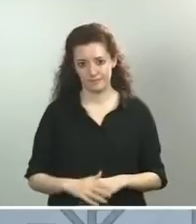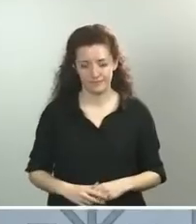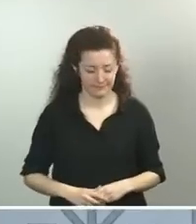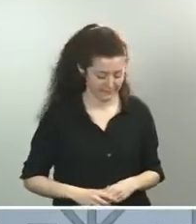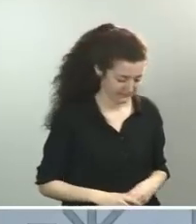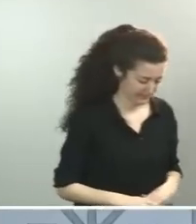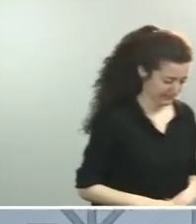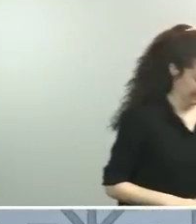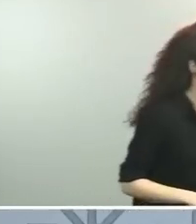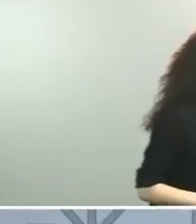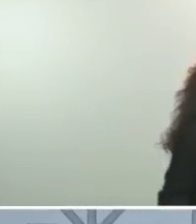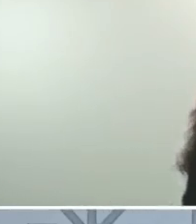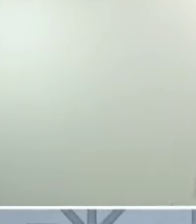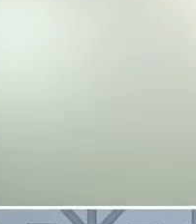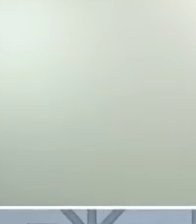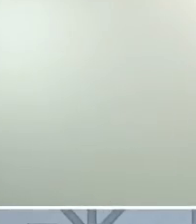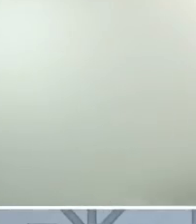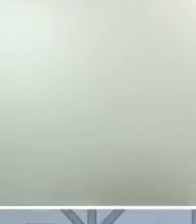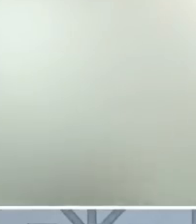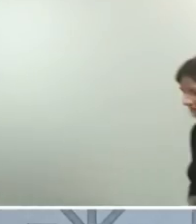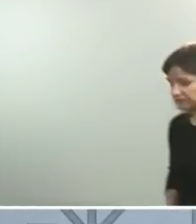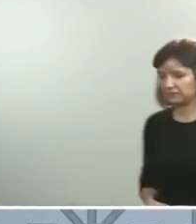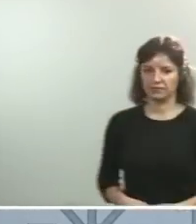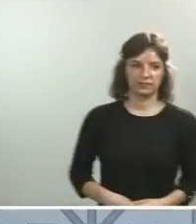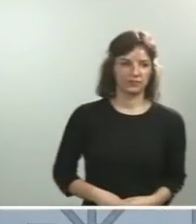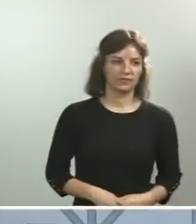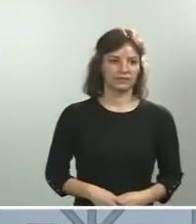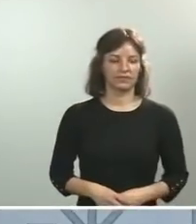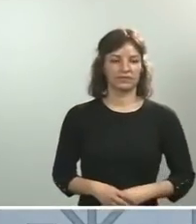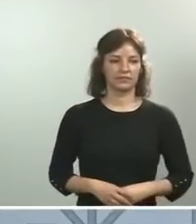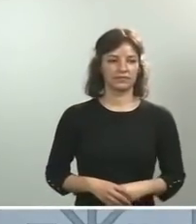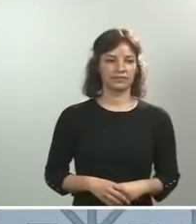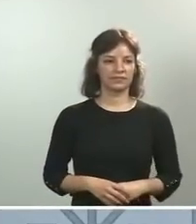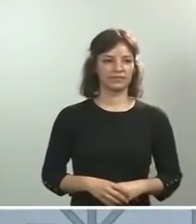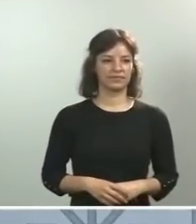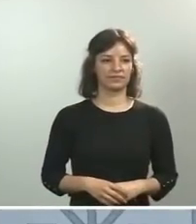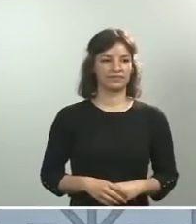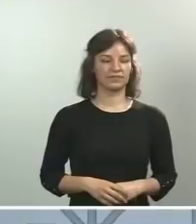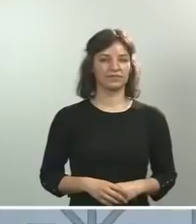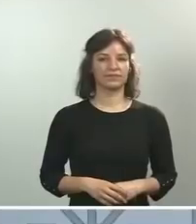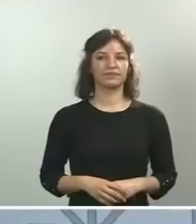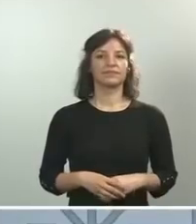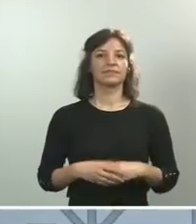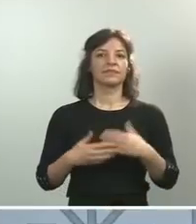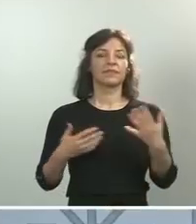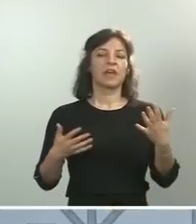Permítanme, moi rápidamente, porque isto interesa menos aos cidadãos en general, pero, en fin,